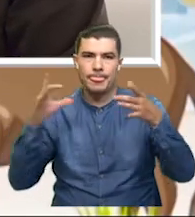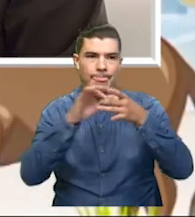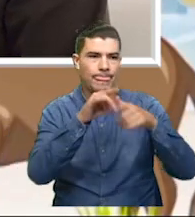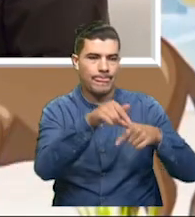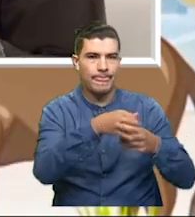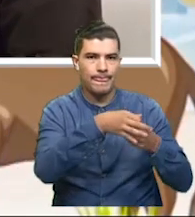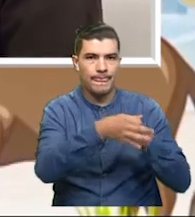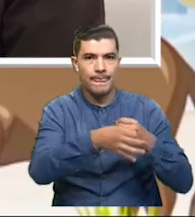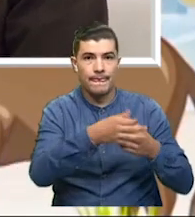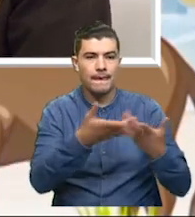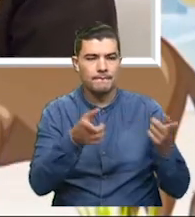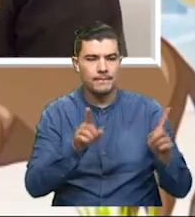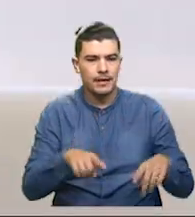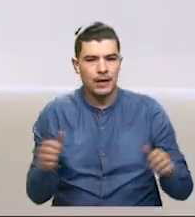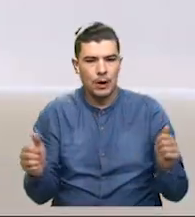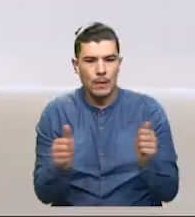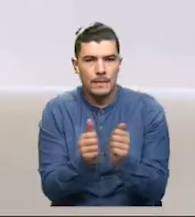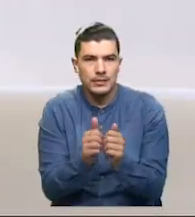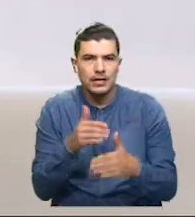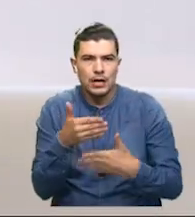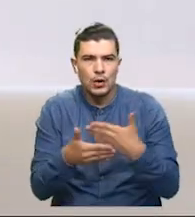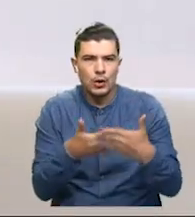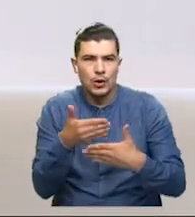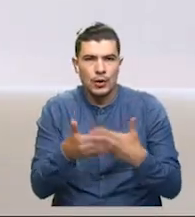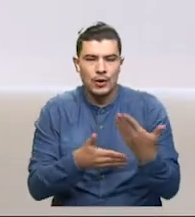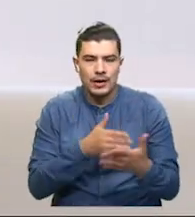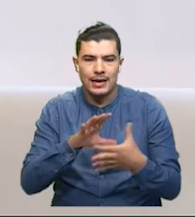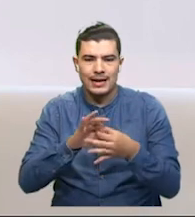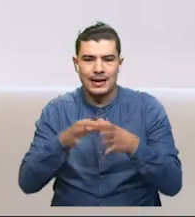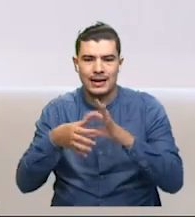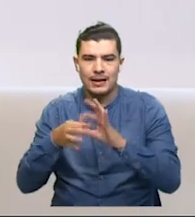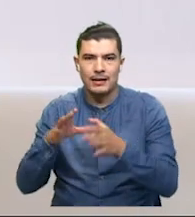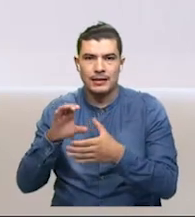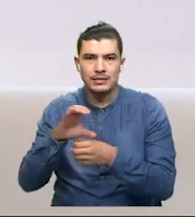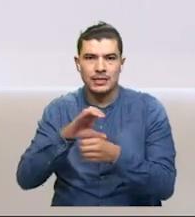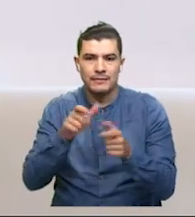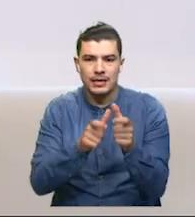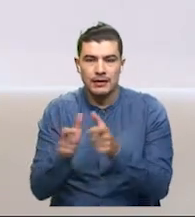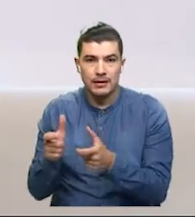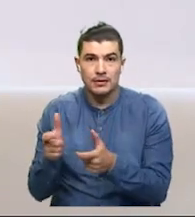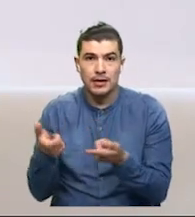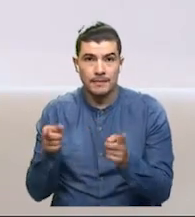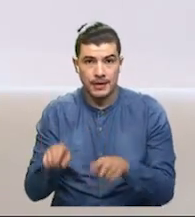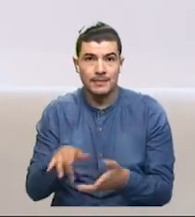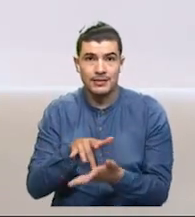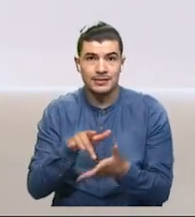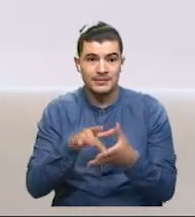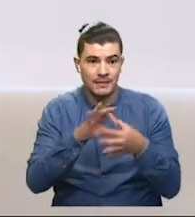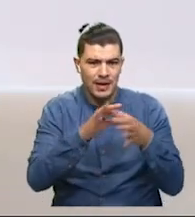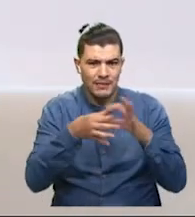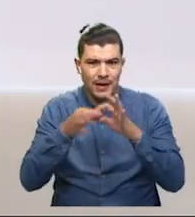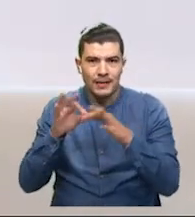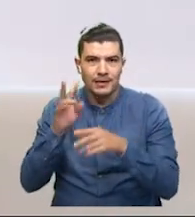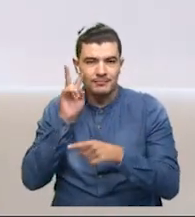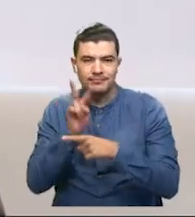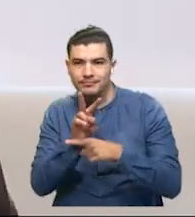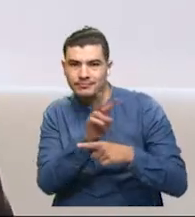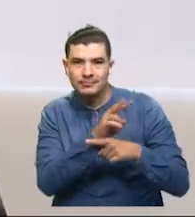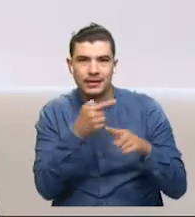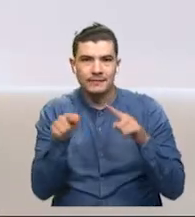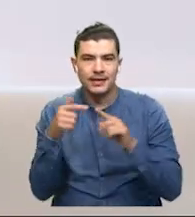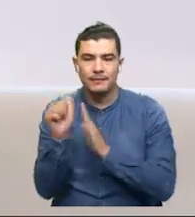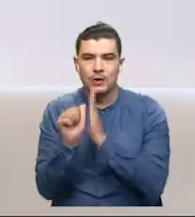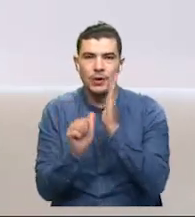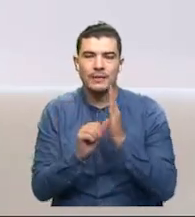parte urbana, acompañando a través de las redes de participación cívica, a través de todos los programas que desarrollamos en prevención y,